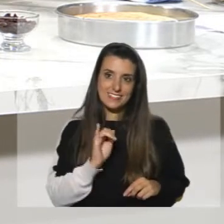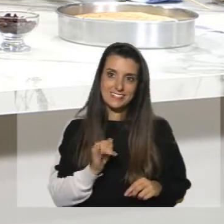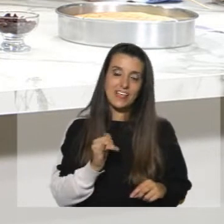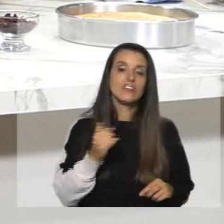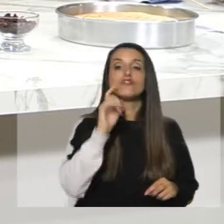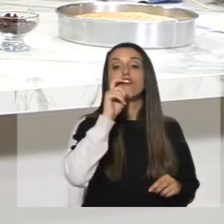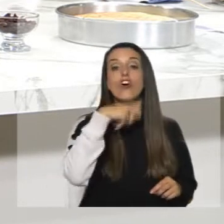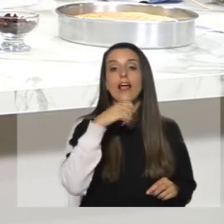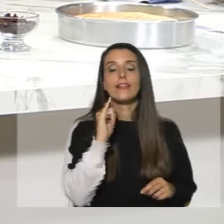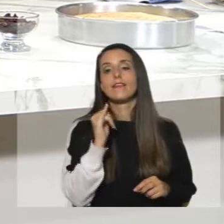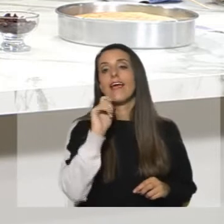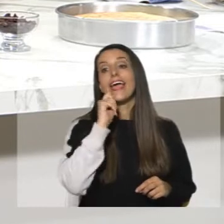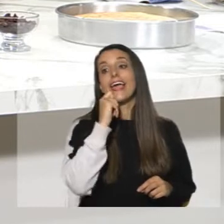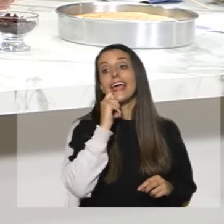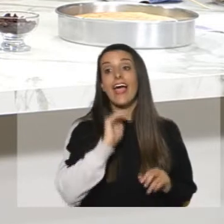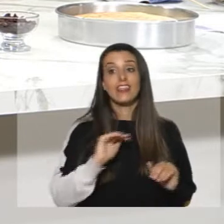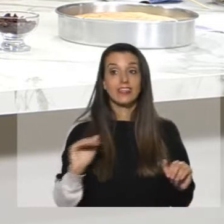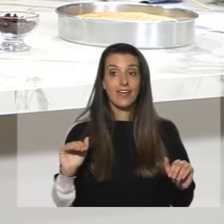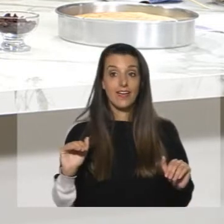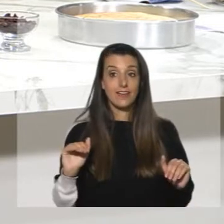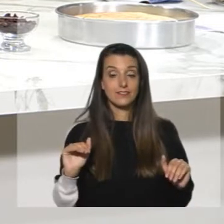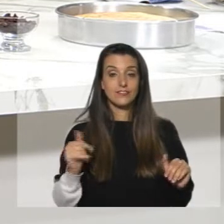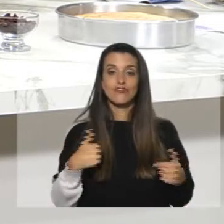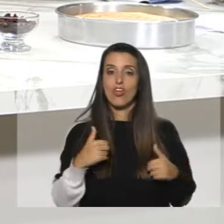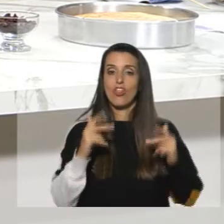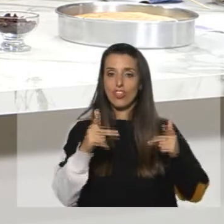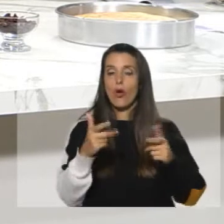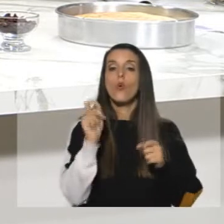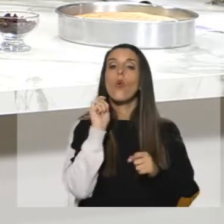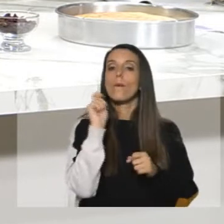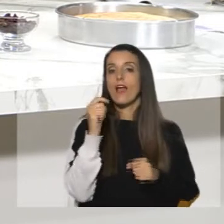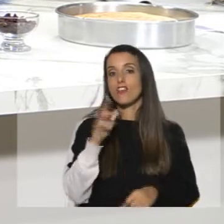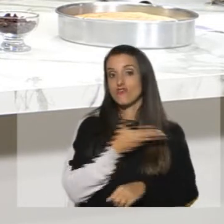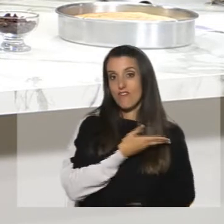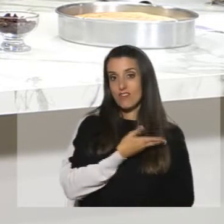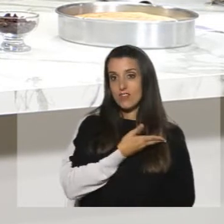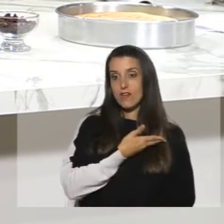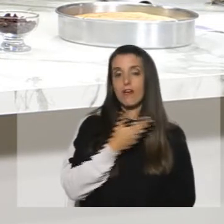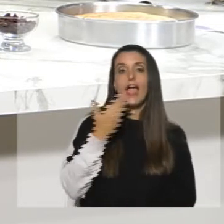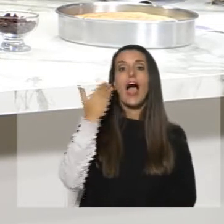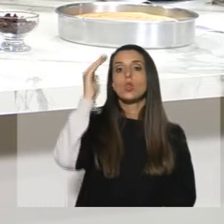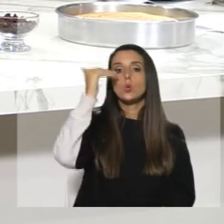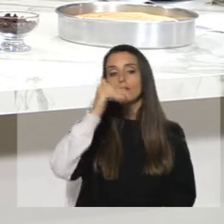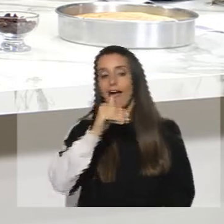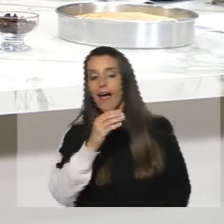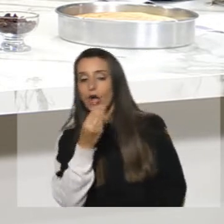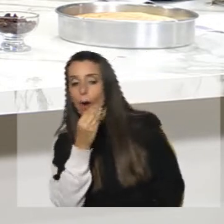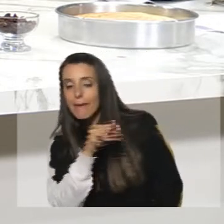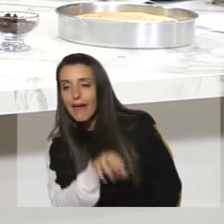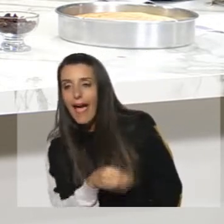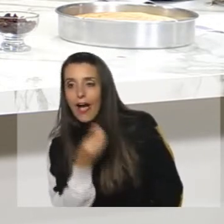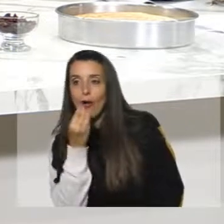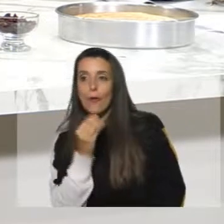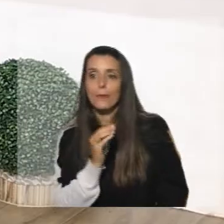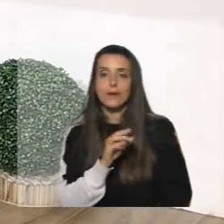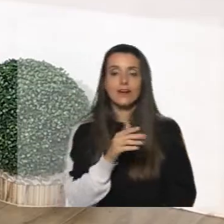chocolate. Les encanta. Te digo porque yo he hecho para cumpleaños de mi sobrino y terminan los grandes robándole a los niños estas cosas. Lo de